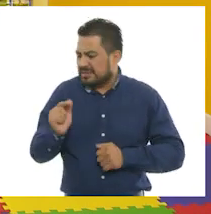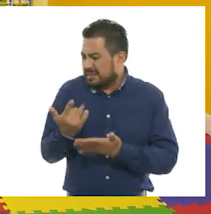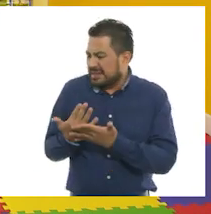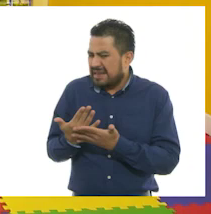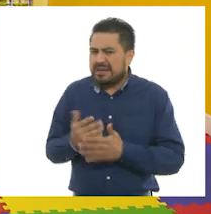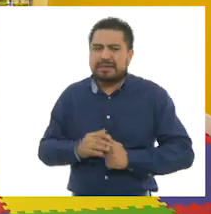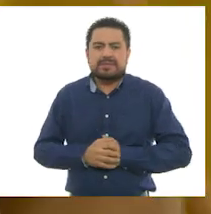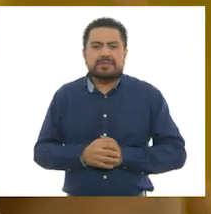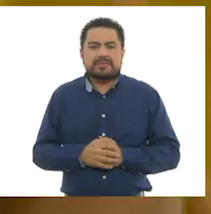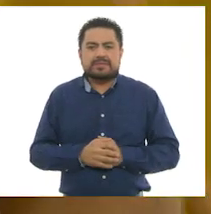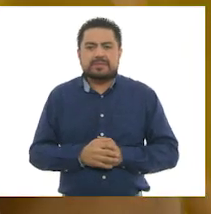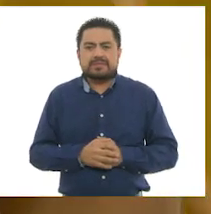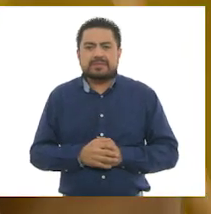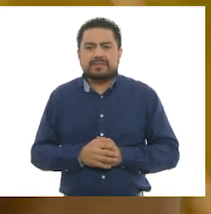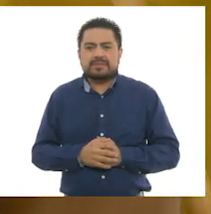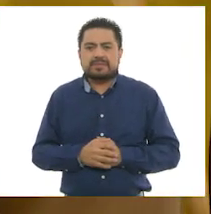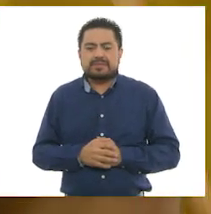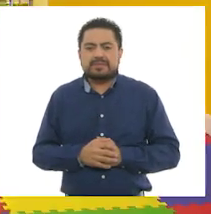tantito!